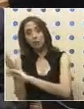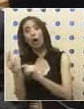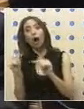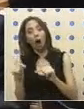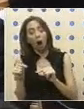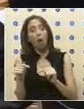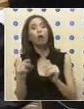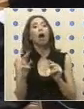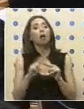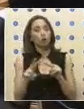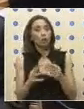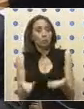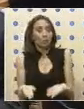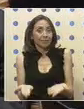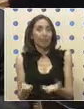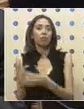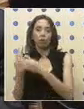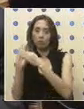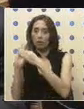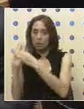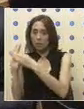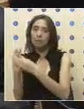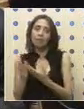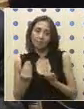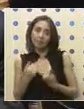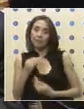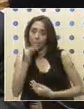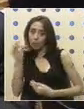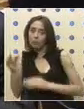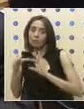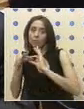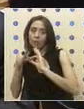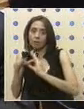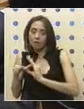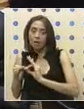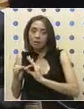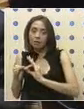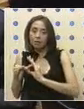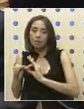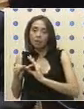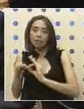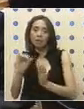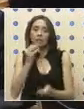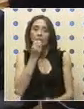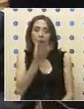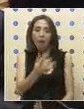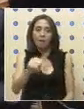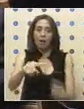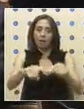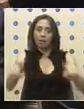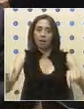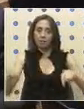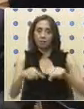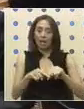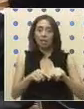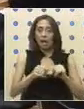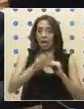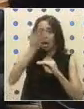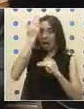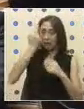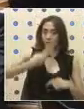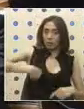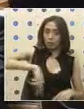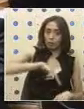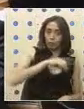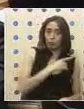agradecerlo porque creo que enmenestere hacerlo, y corresponde también hacerlo presente en la sala, donde los interpelamos en su momento